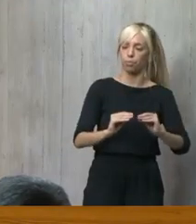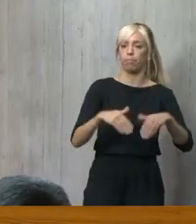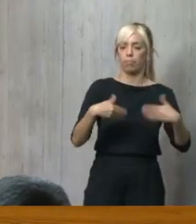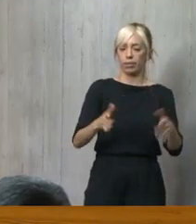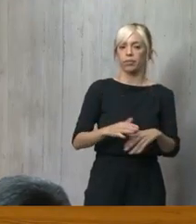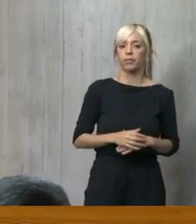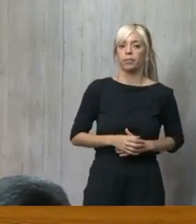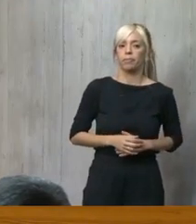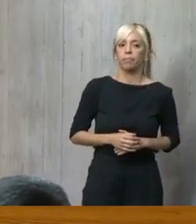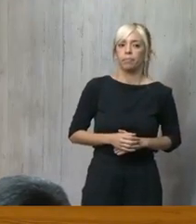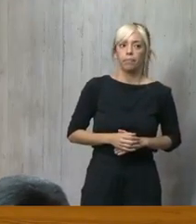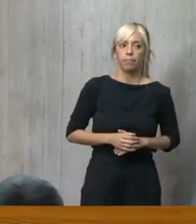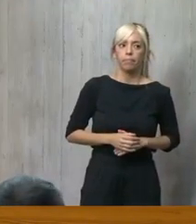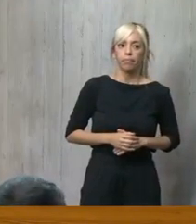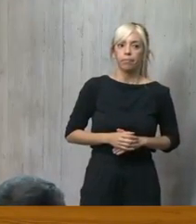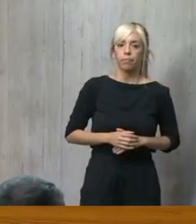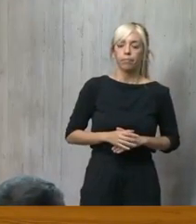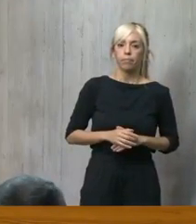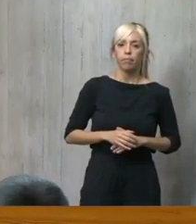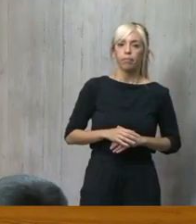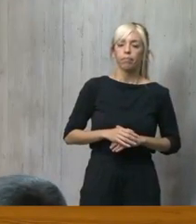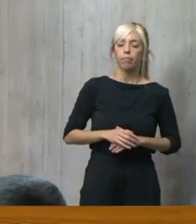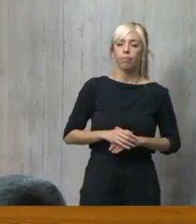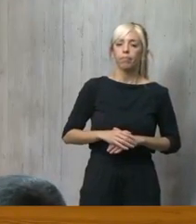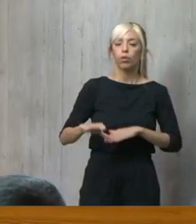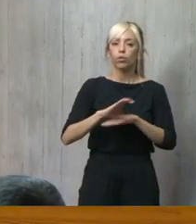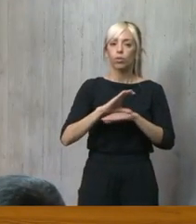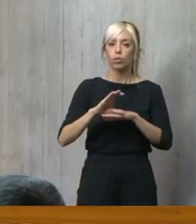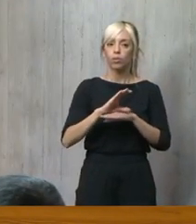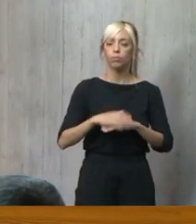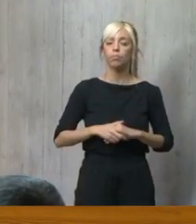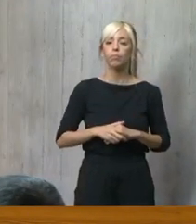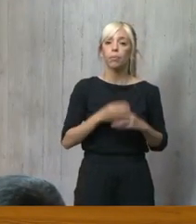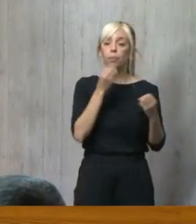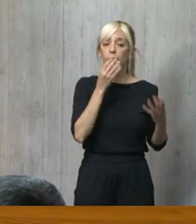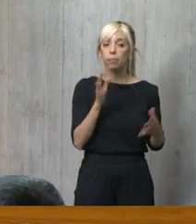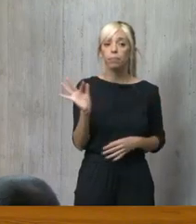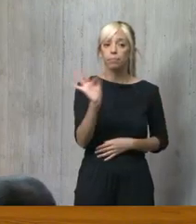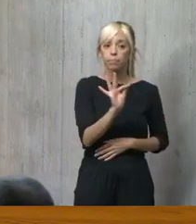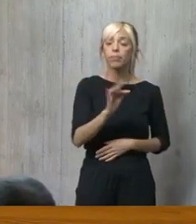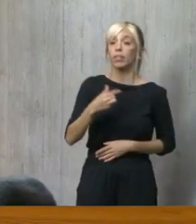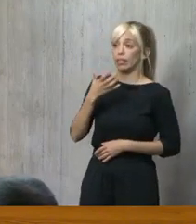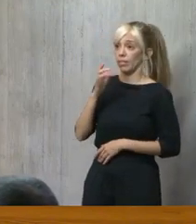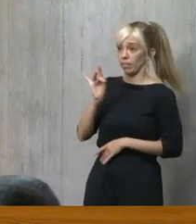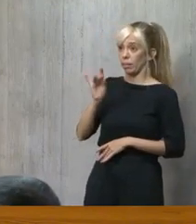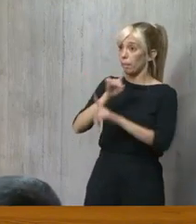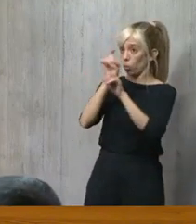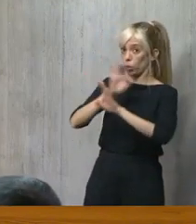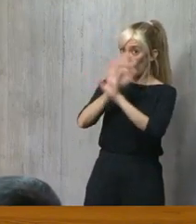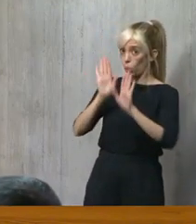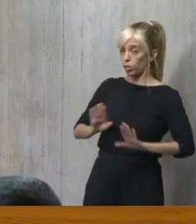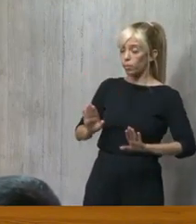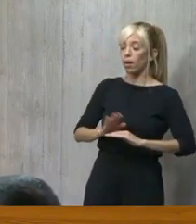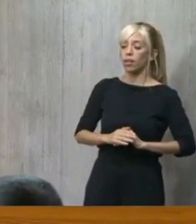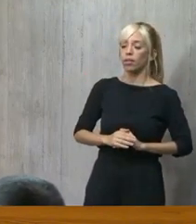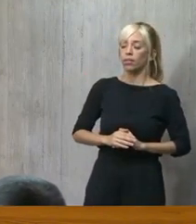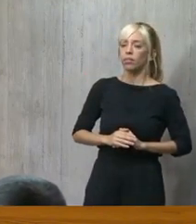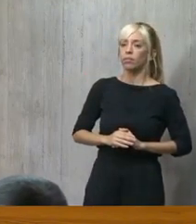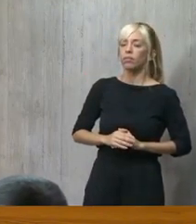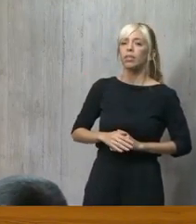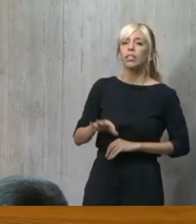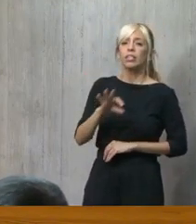Nada más. Pues muy bien. Claro, sí. Ah, perdón. Sí. Una última cuestión. El señor